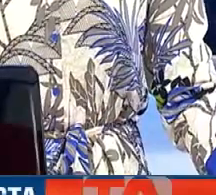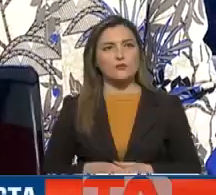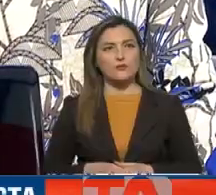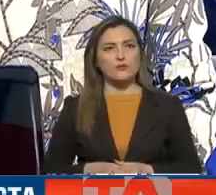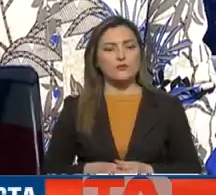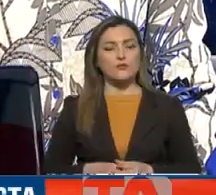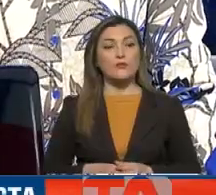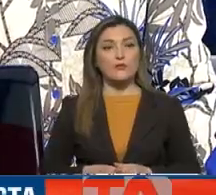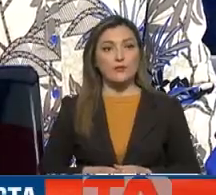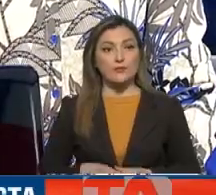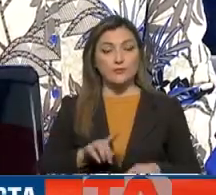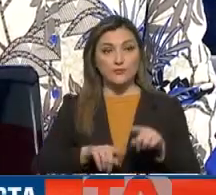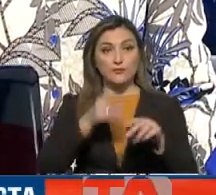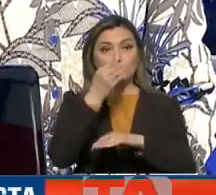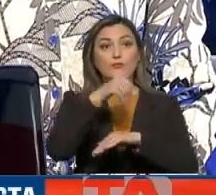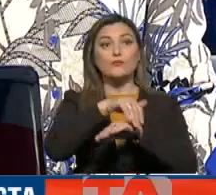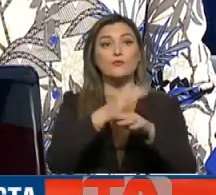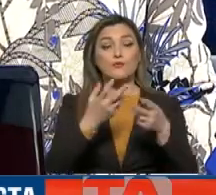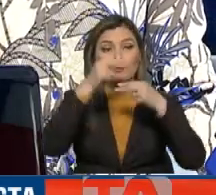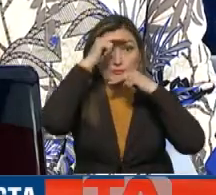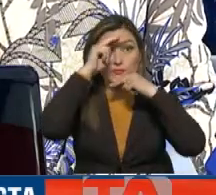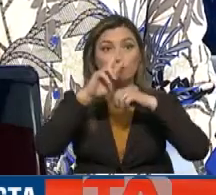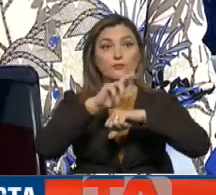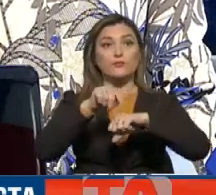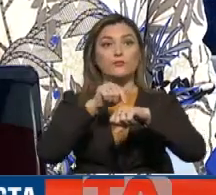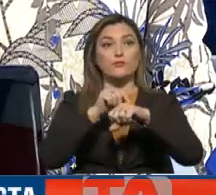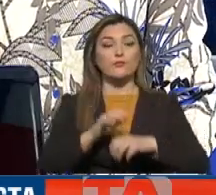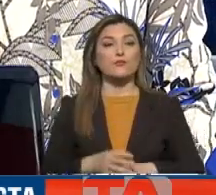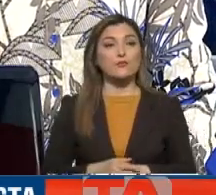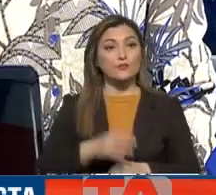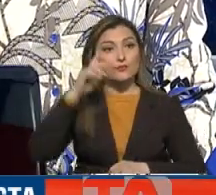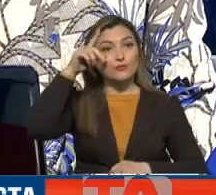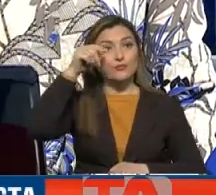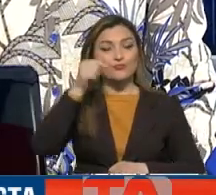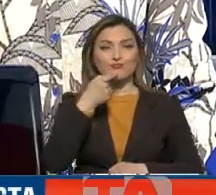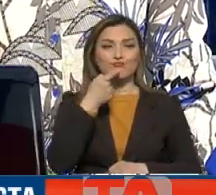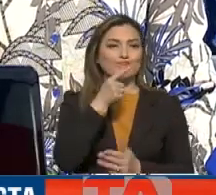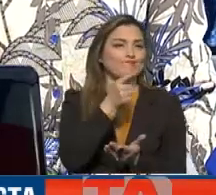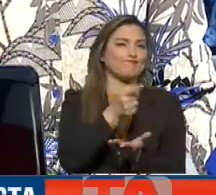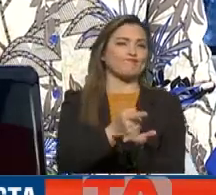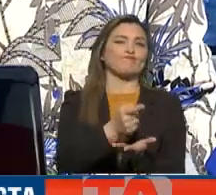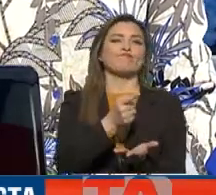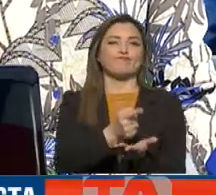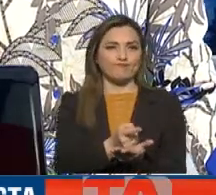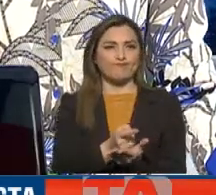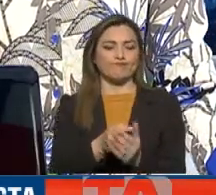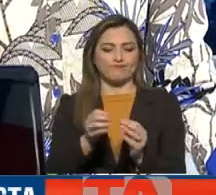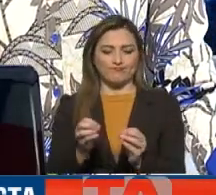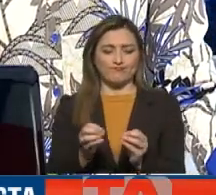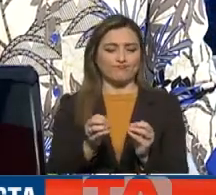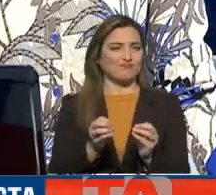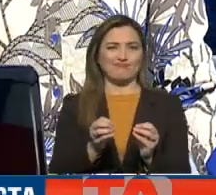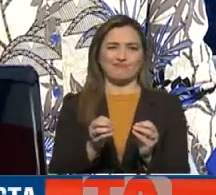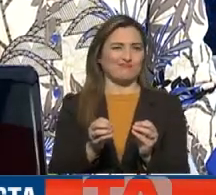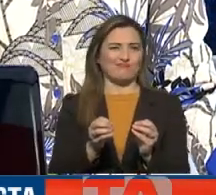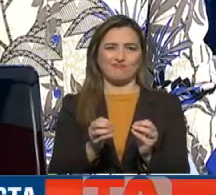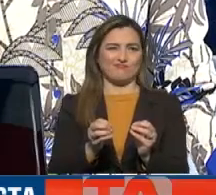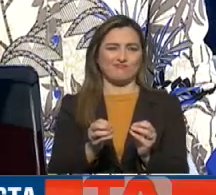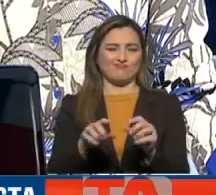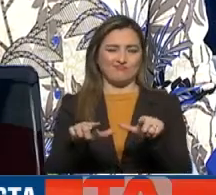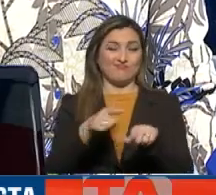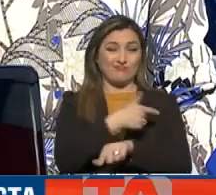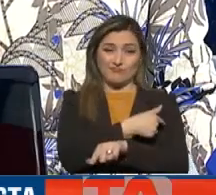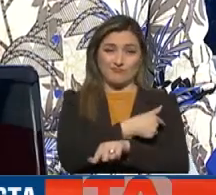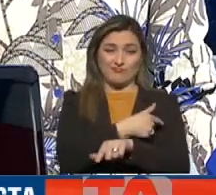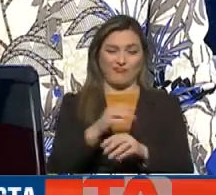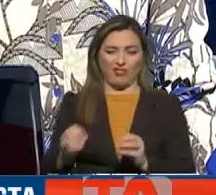amigos buenas tardes bienvenidos a 24 horas el gobierno reconoce que existe desorganización en puntos de vacunación y que todo